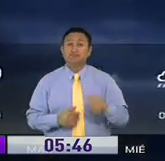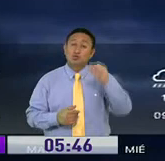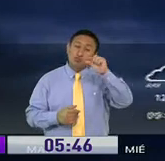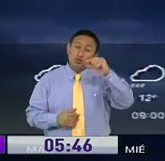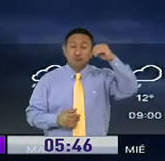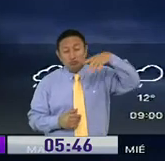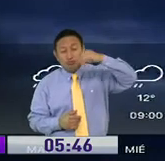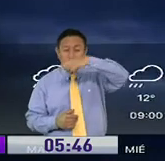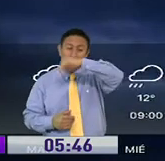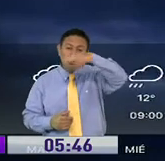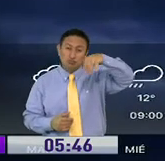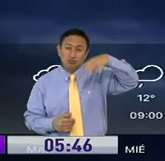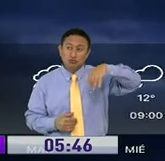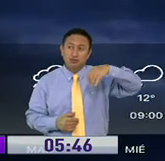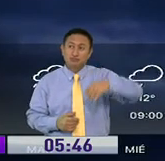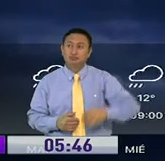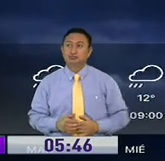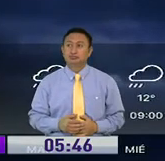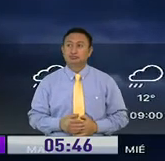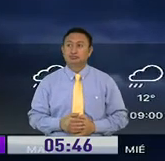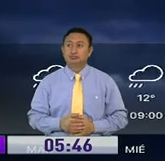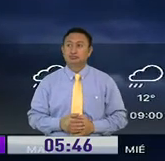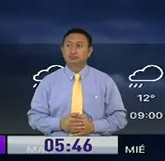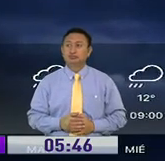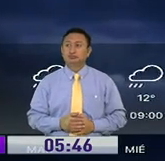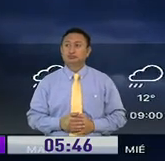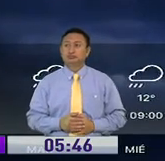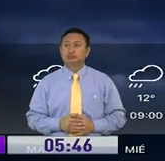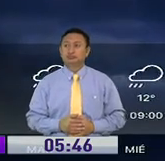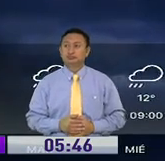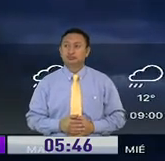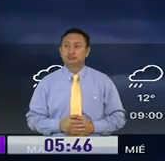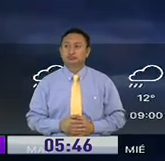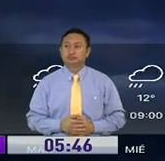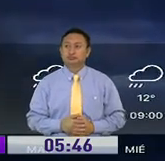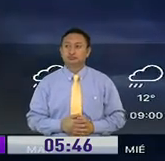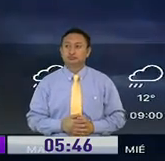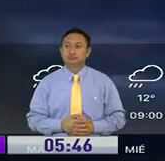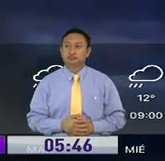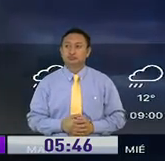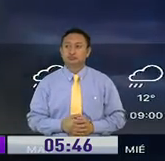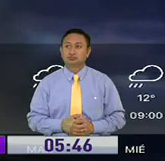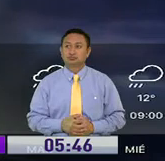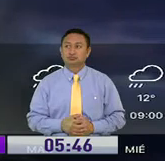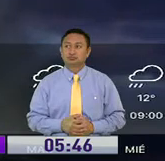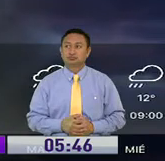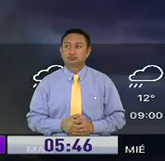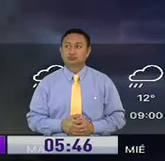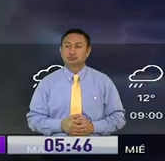chubascos moderados en diferentes zonas del distrito. Posibilidades de lluvia está en un